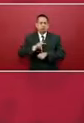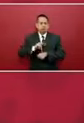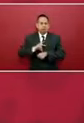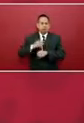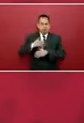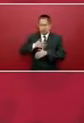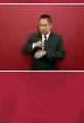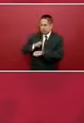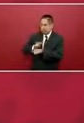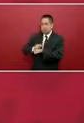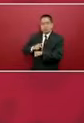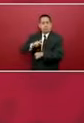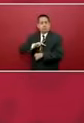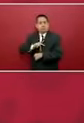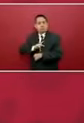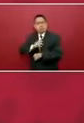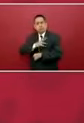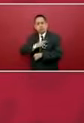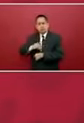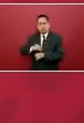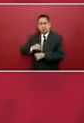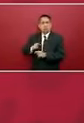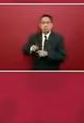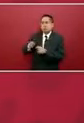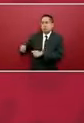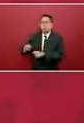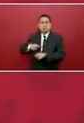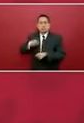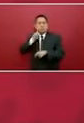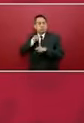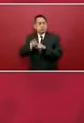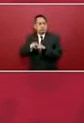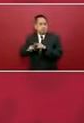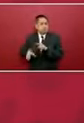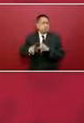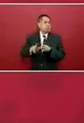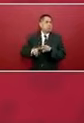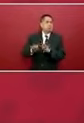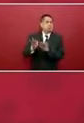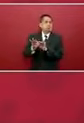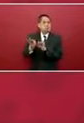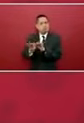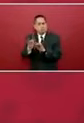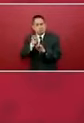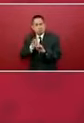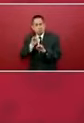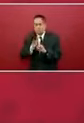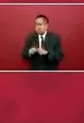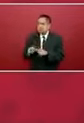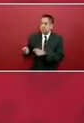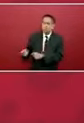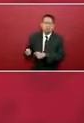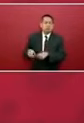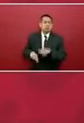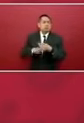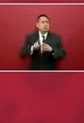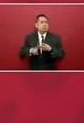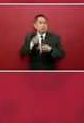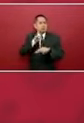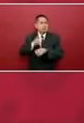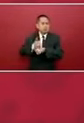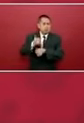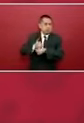encargarle mis hijos a una hermana, a una tía, ¿no? a una